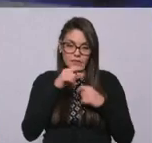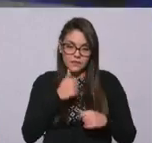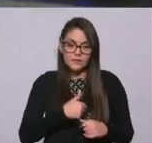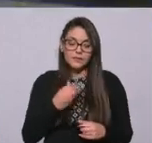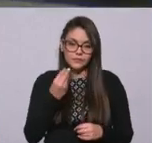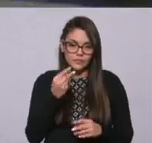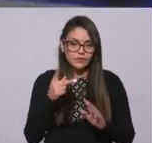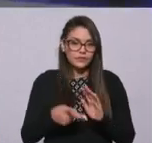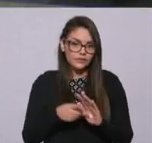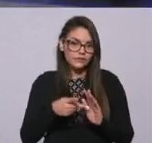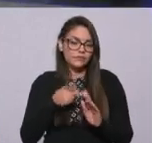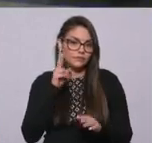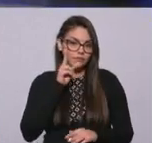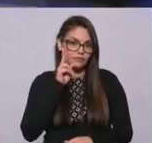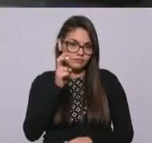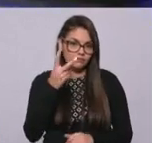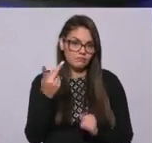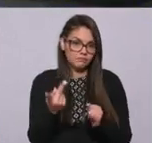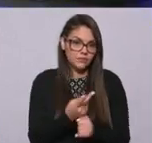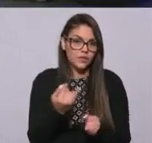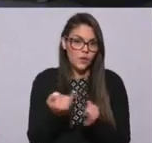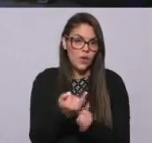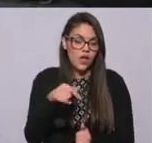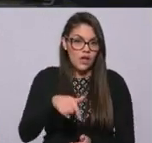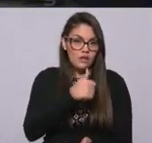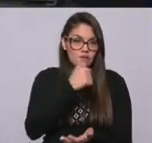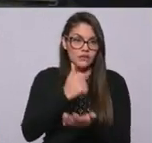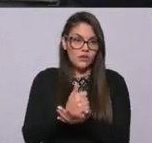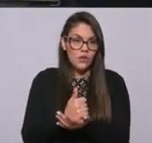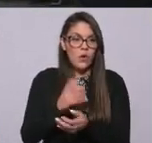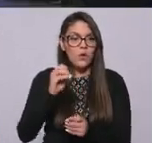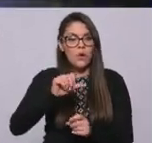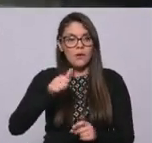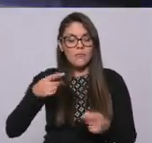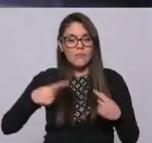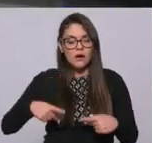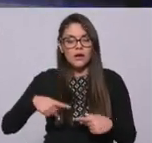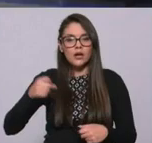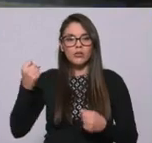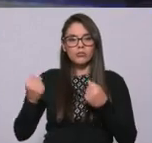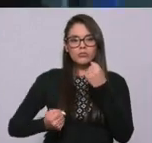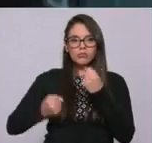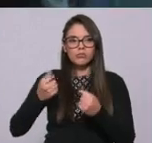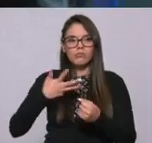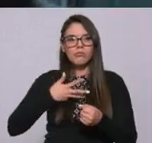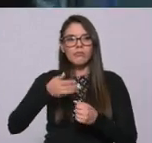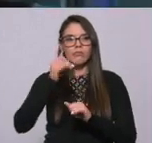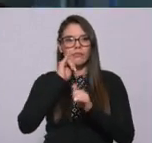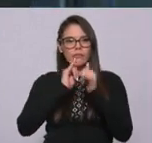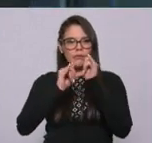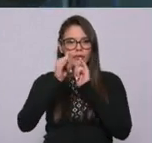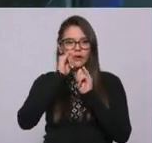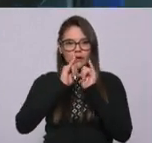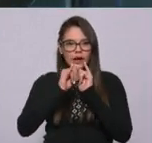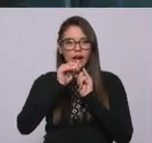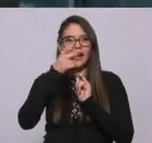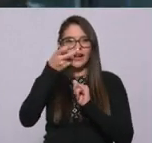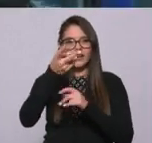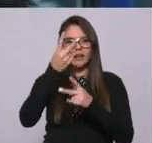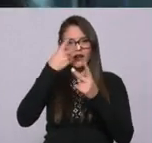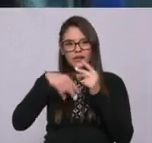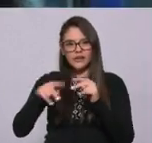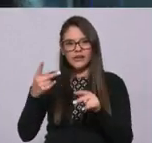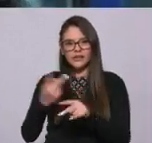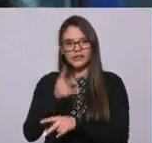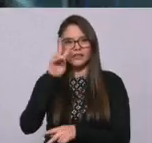visto, acontecimientos que han ocurrido en la ciudad, gente que conduce bajo los efectos del alcohol, y ese es el resultado que